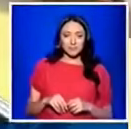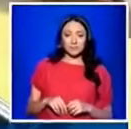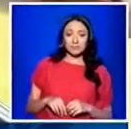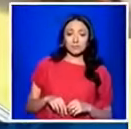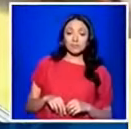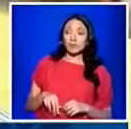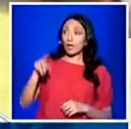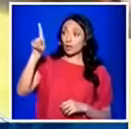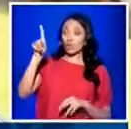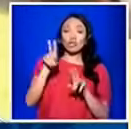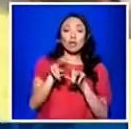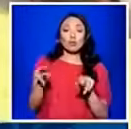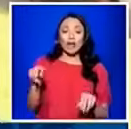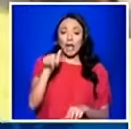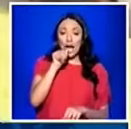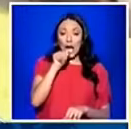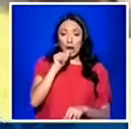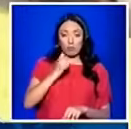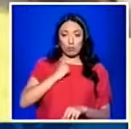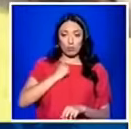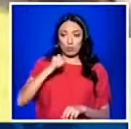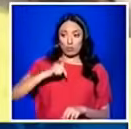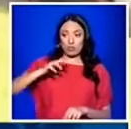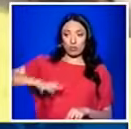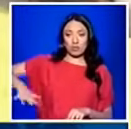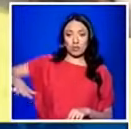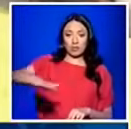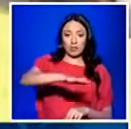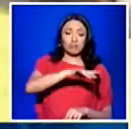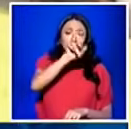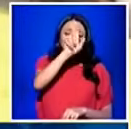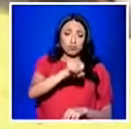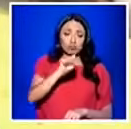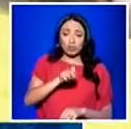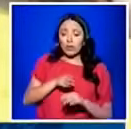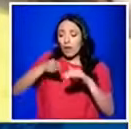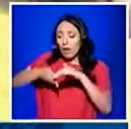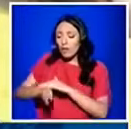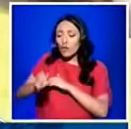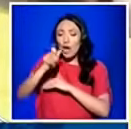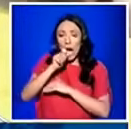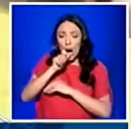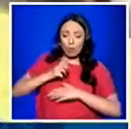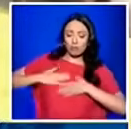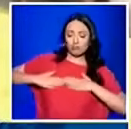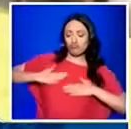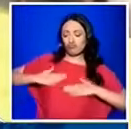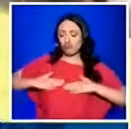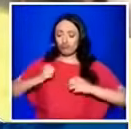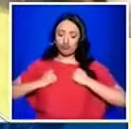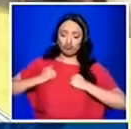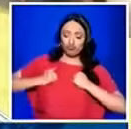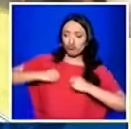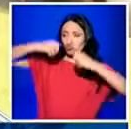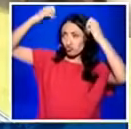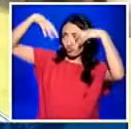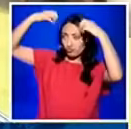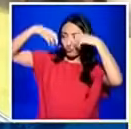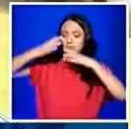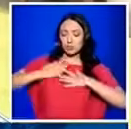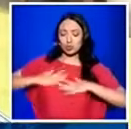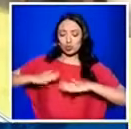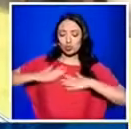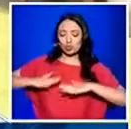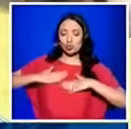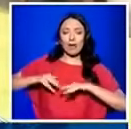Son de vertientes naturales que tenemos en la propiedad y las personas pueden ingresarse a la cascada, a pegarse un duchazo, a refrescarse